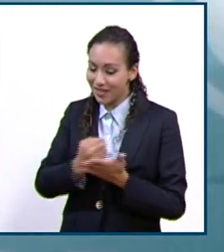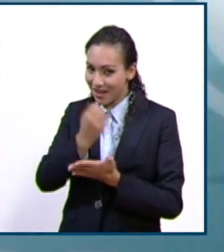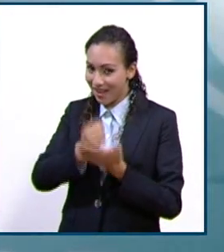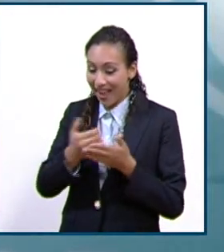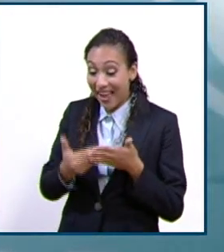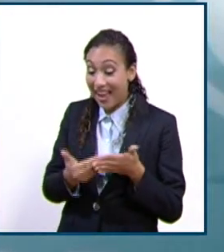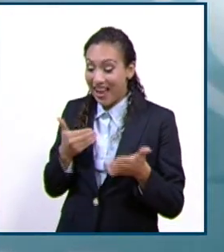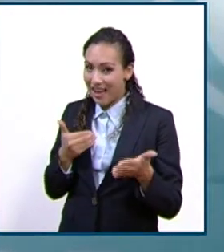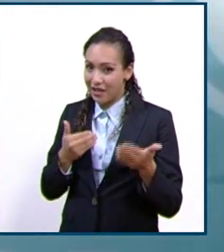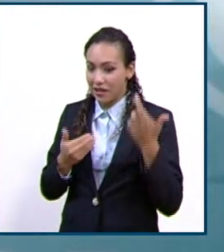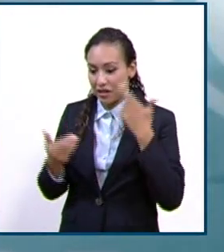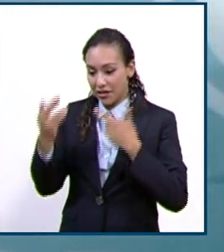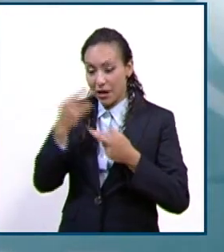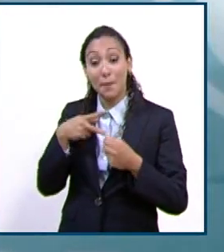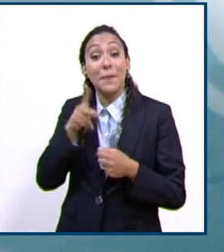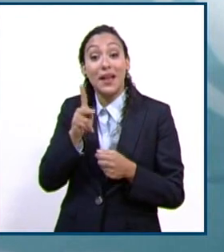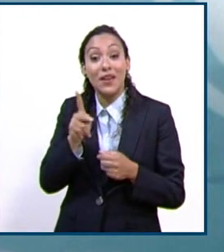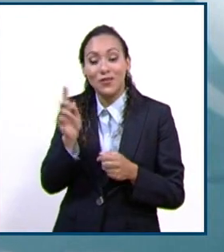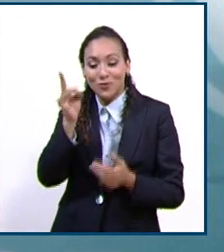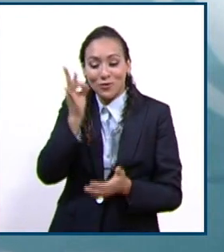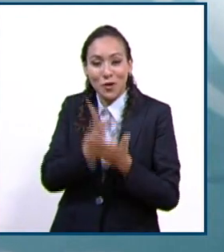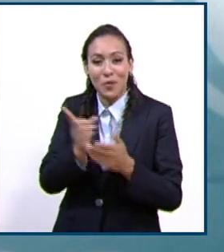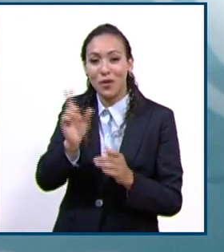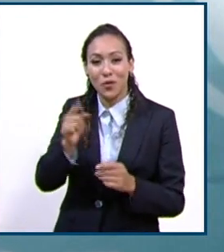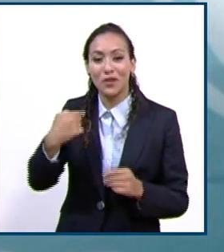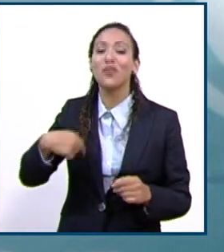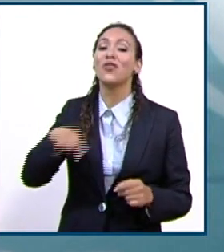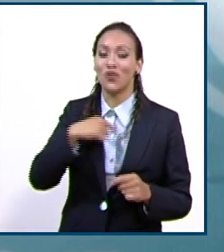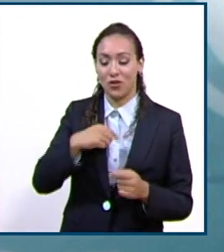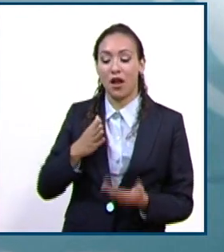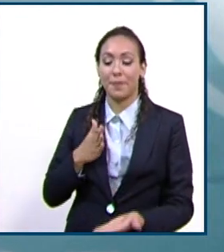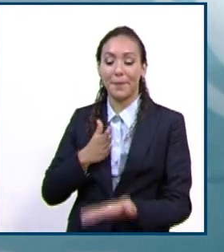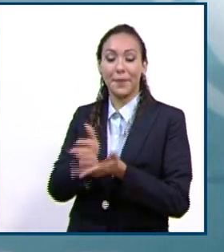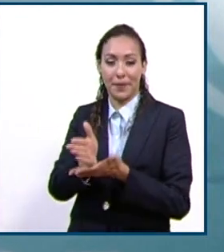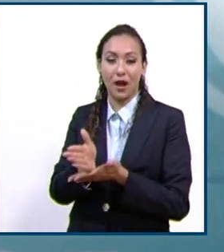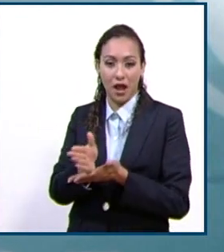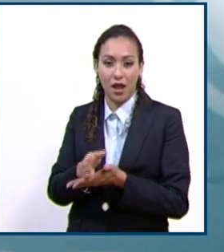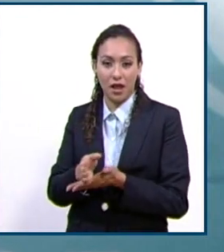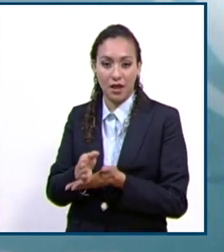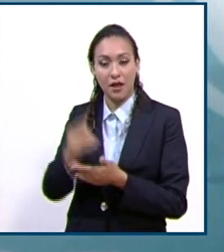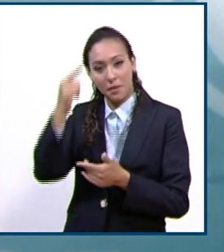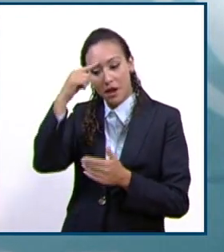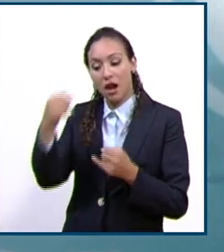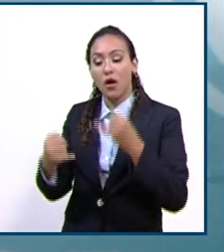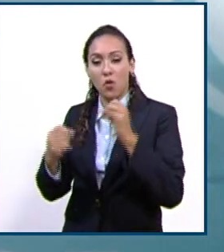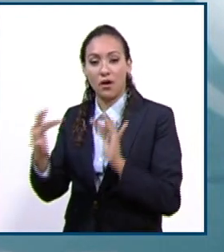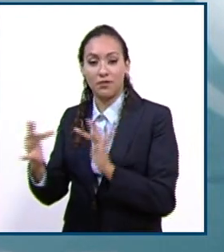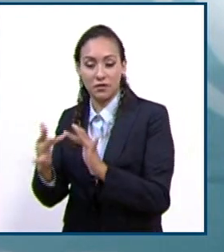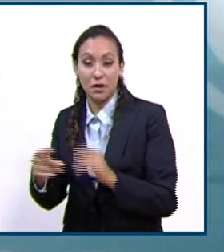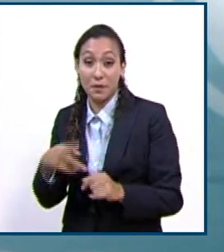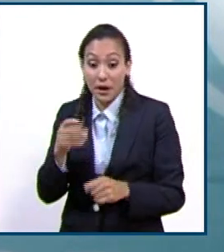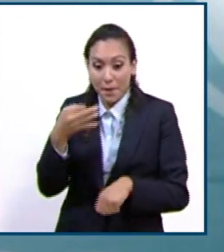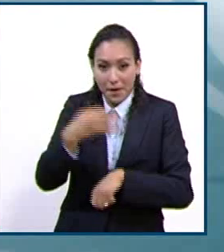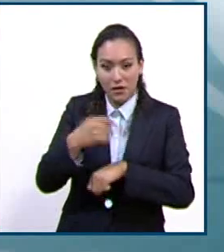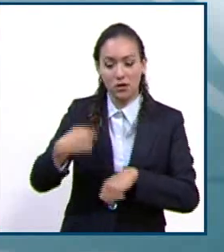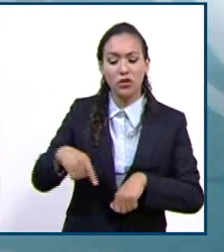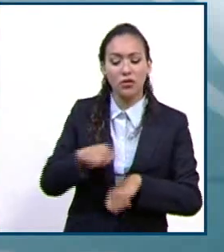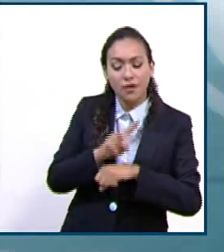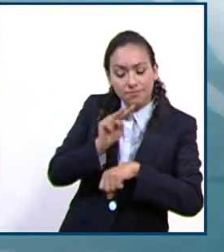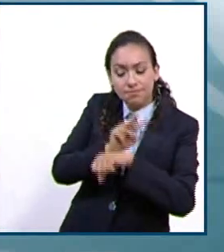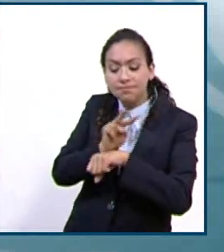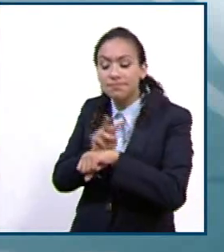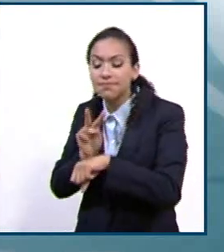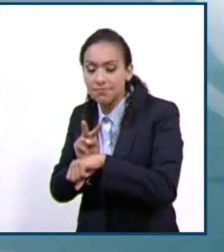ese es hasta el momento en que los jueces federales participamos de un caso que puede